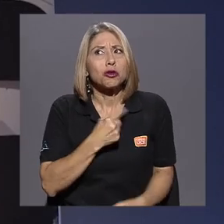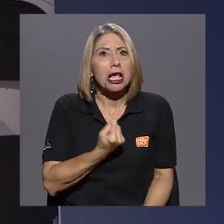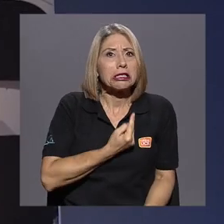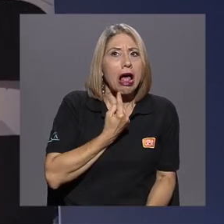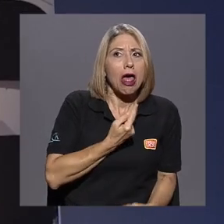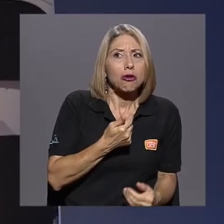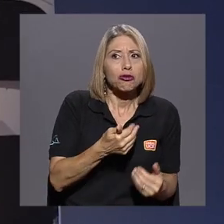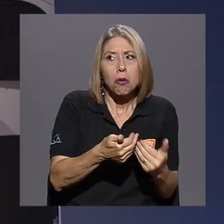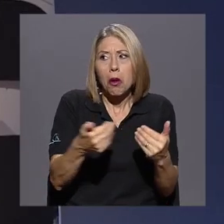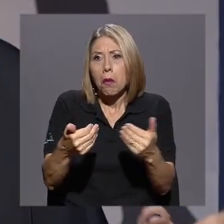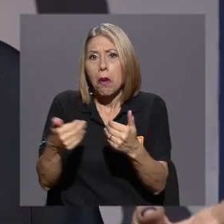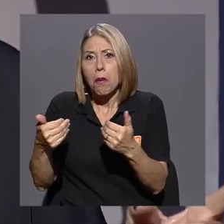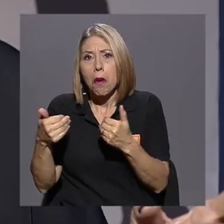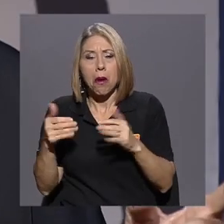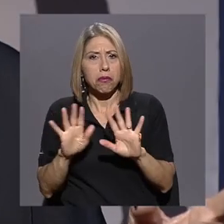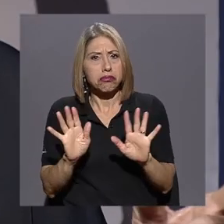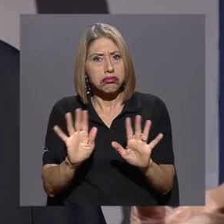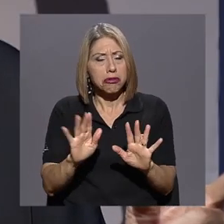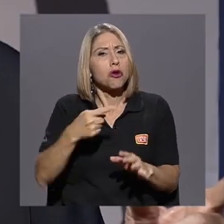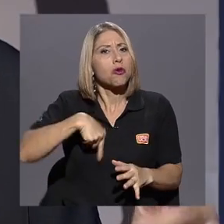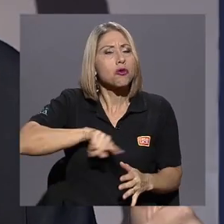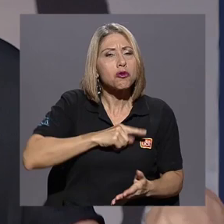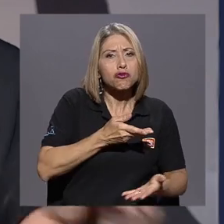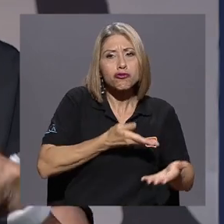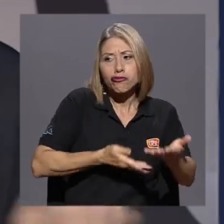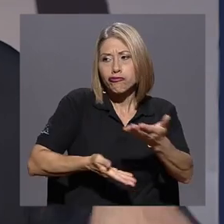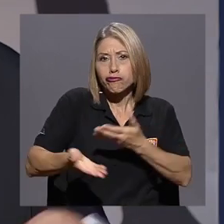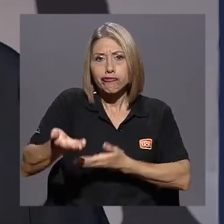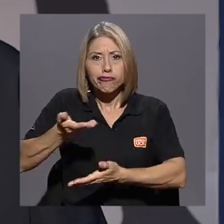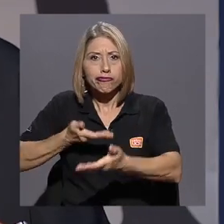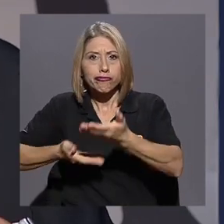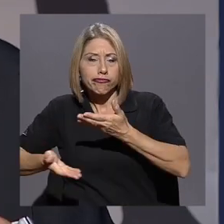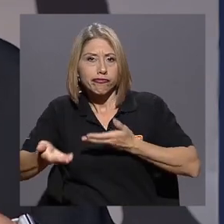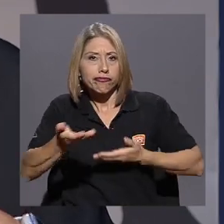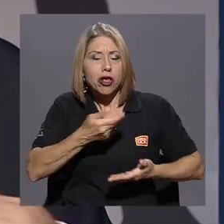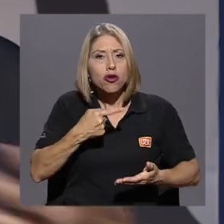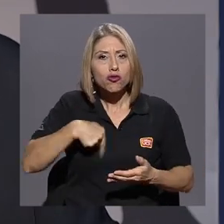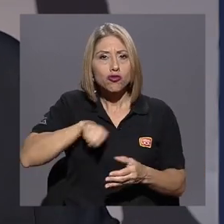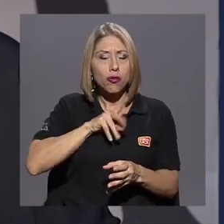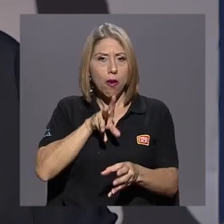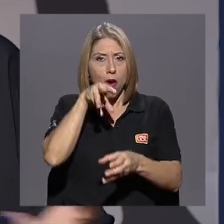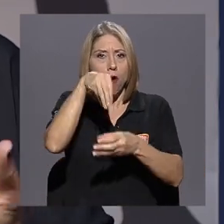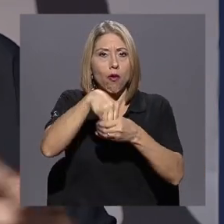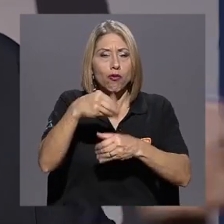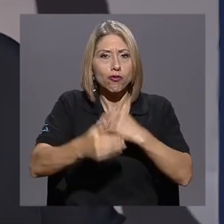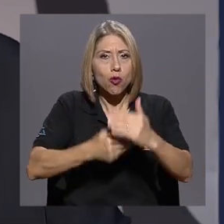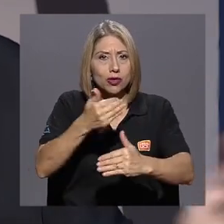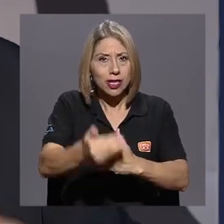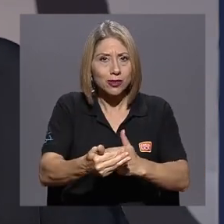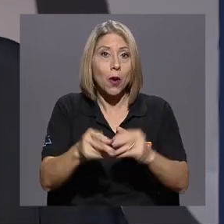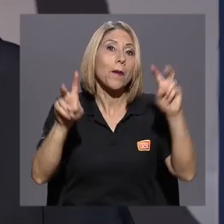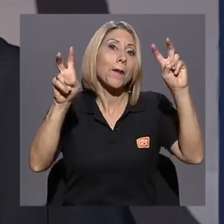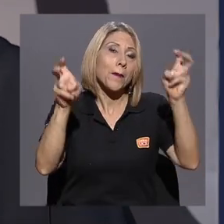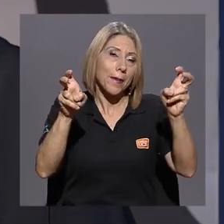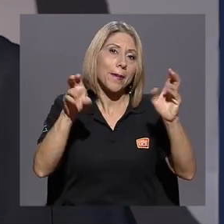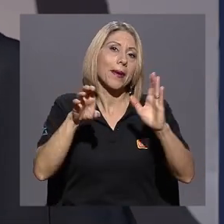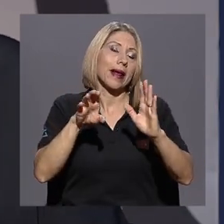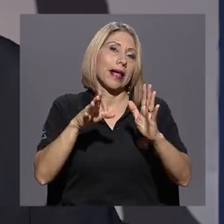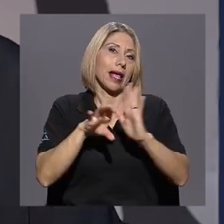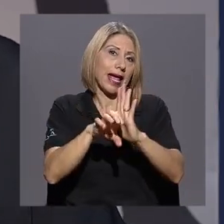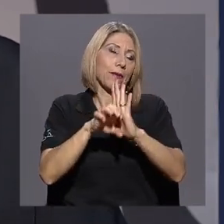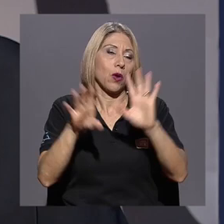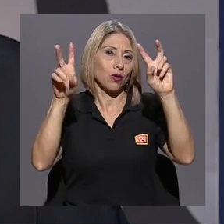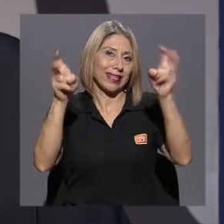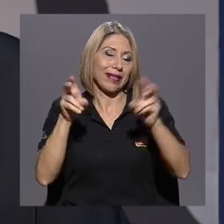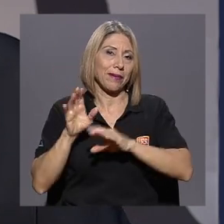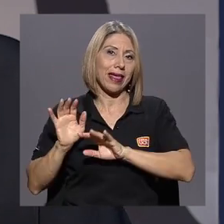aislados el uno del otro, ¿verdad? Sino que nos estamos retroalimentando y formamos parte de este proceso. Por ejemplo, tema de las migraciones, ¿verdad? No solo